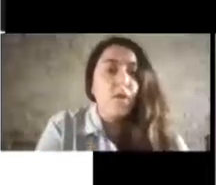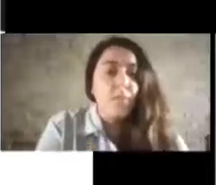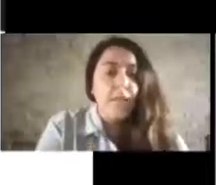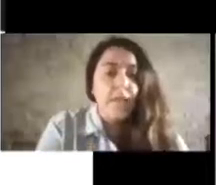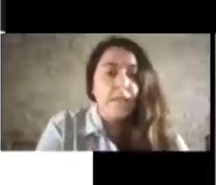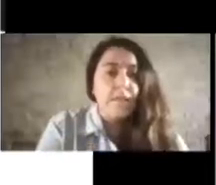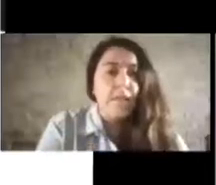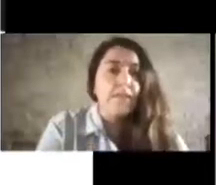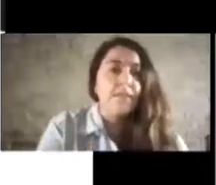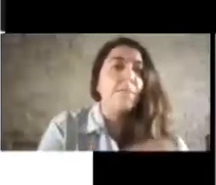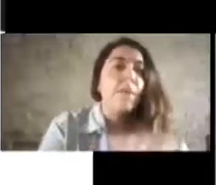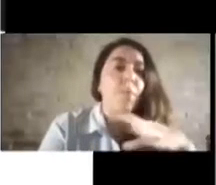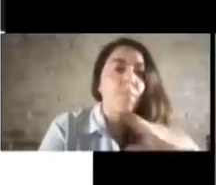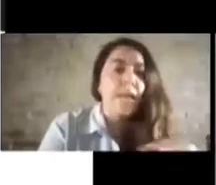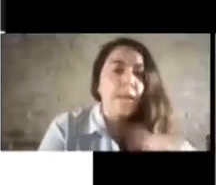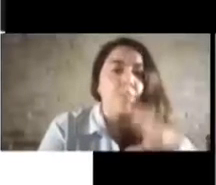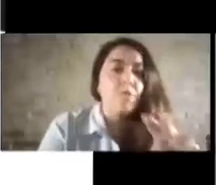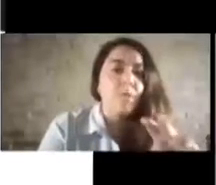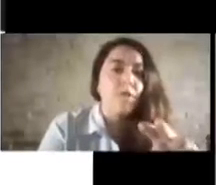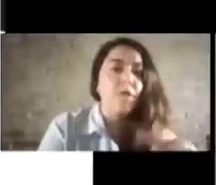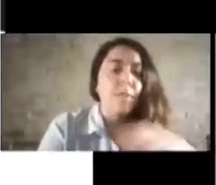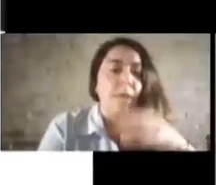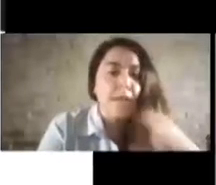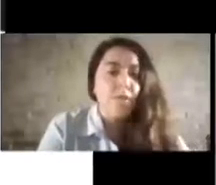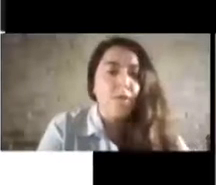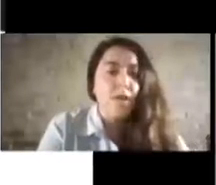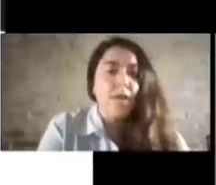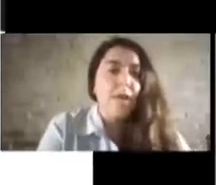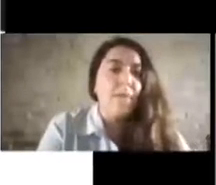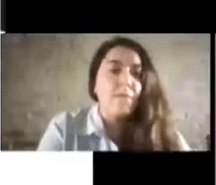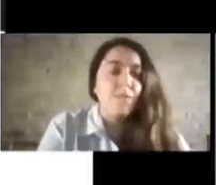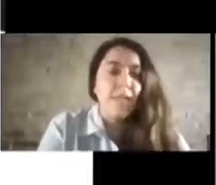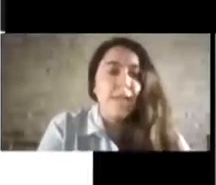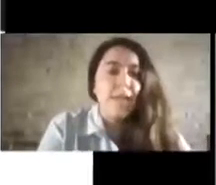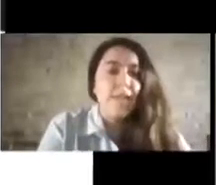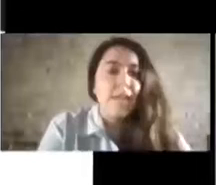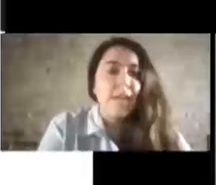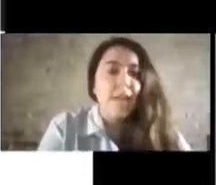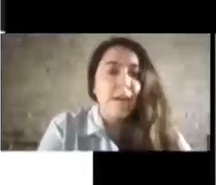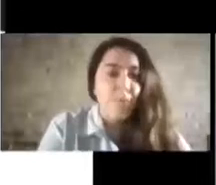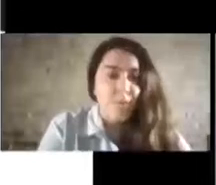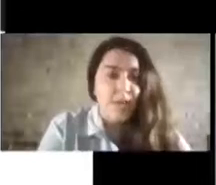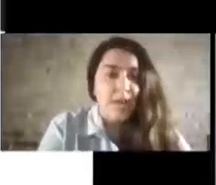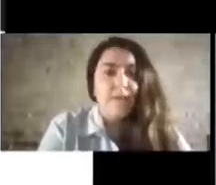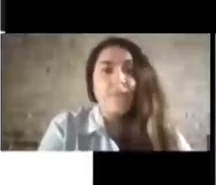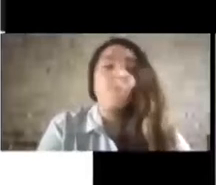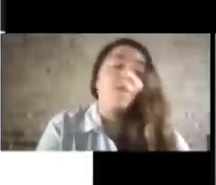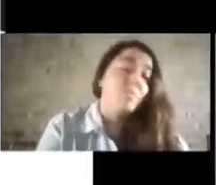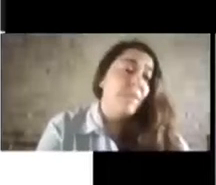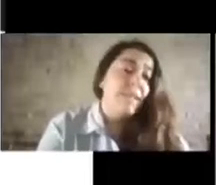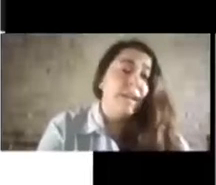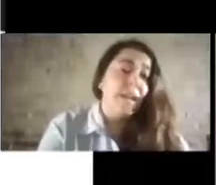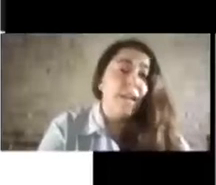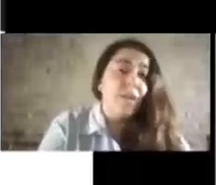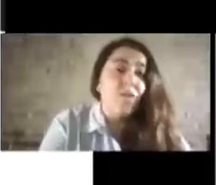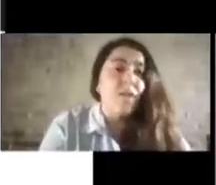es conveniente, ¿sí? Siempre es por pila, es mucho mejor el manejo que vamos a tener de la compostera. Bueno,